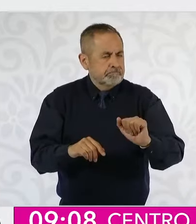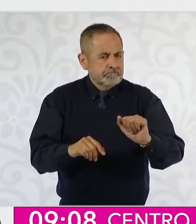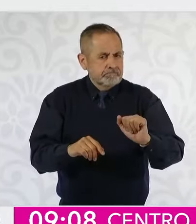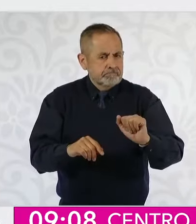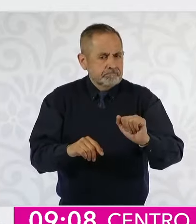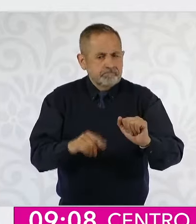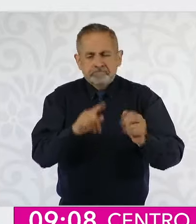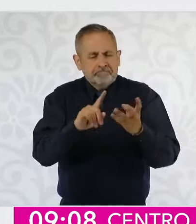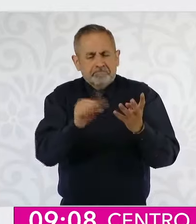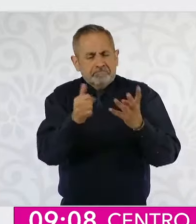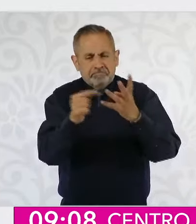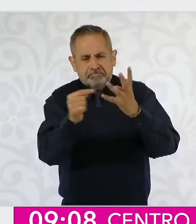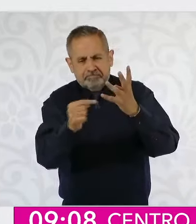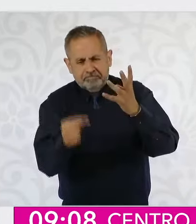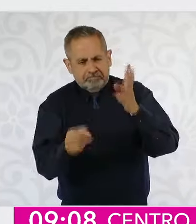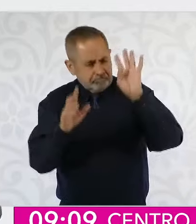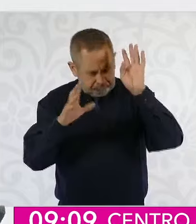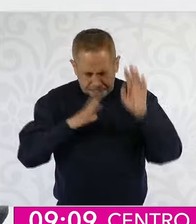y